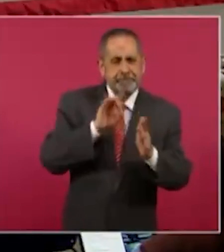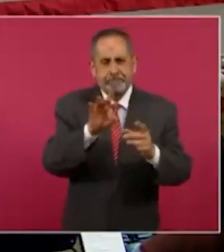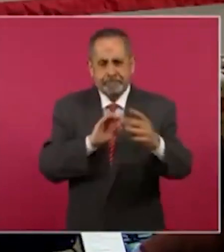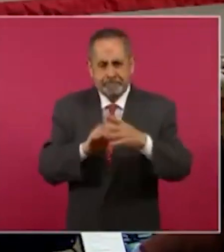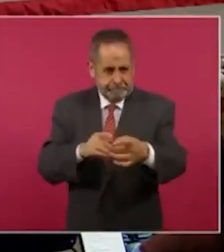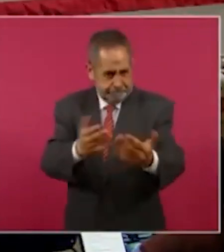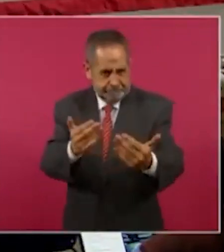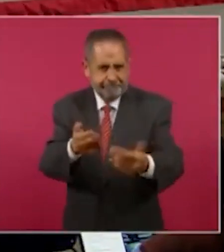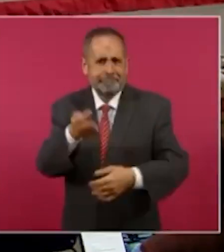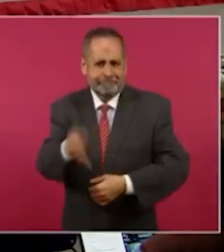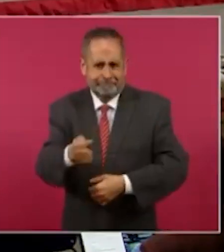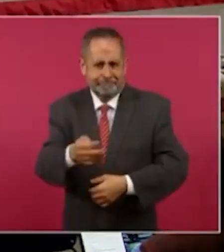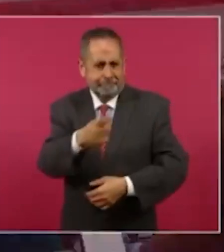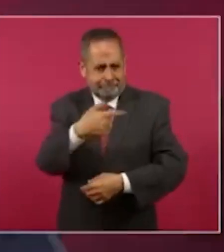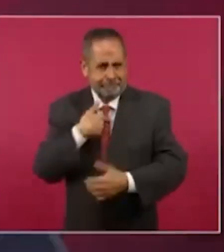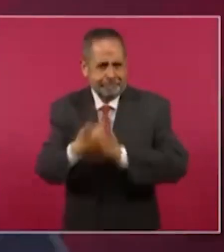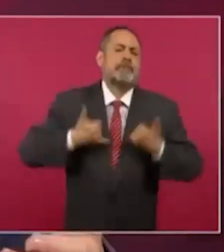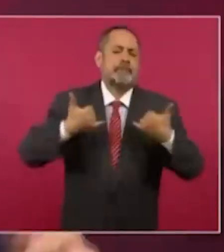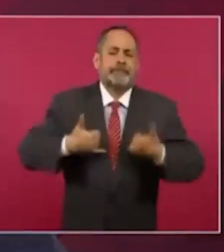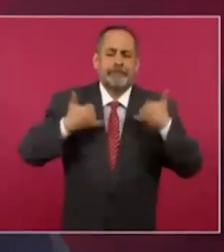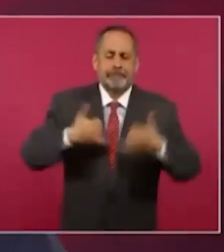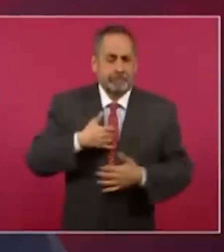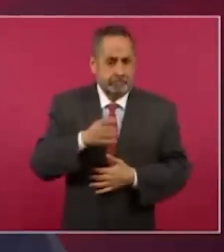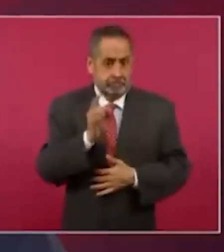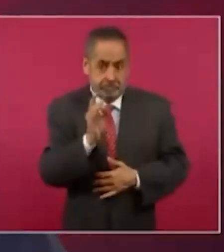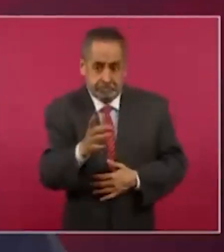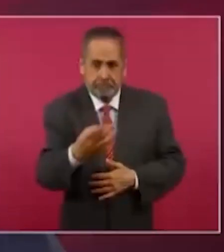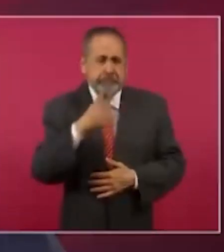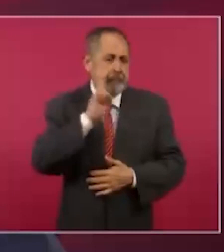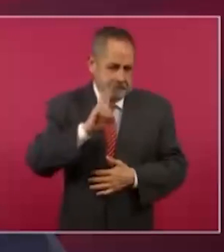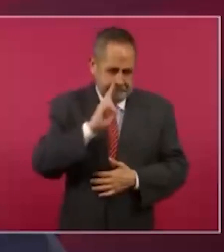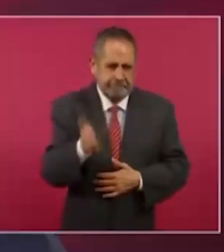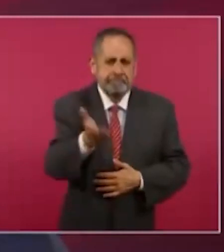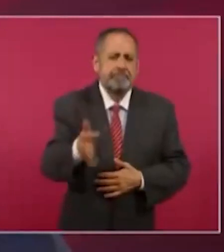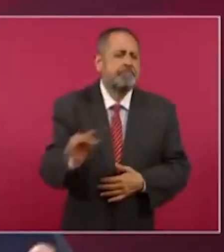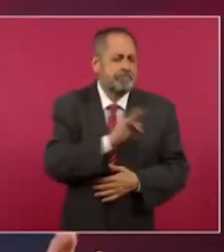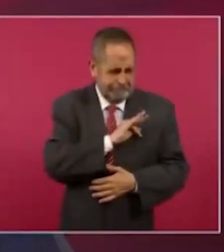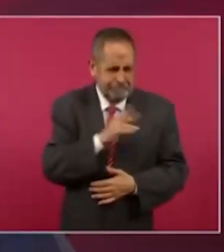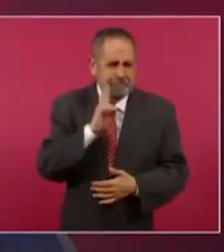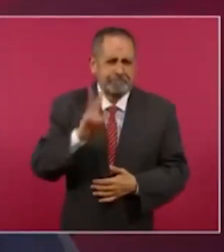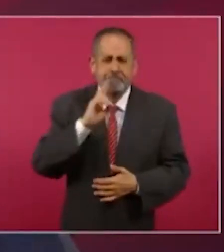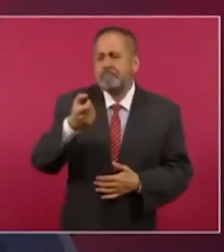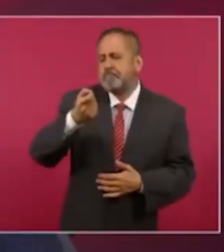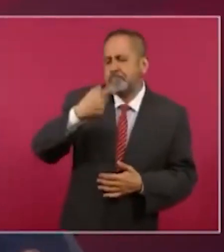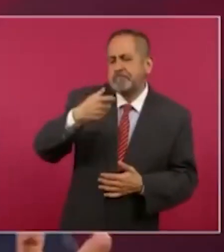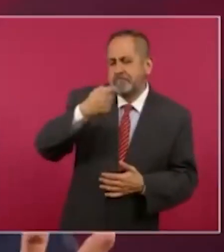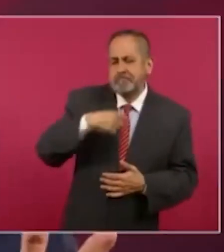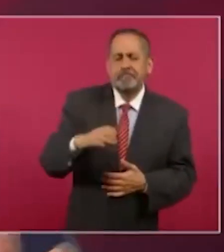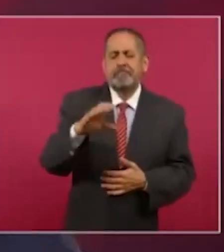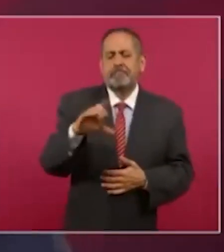estados de la República Mexicana, la mayoría en los domicilios de los jóvenes. Finalmente, advirtió que si un menor consumió clonazepam